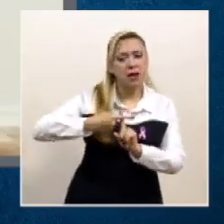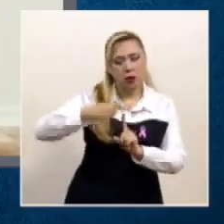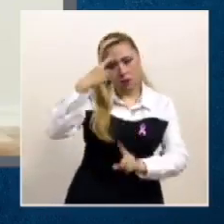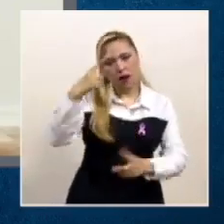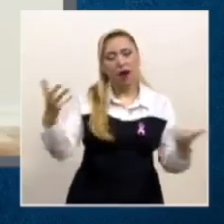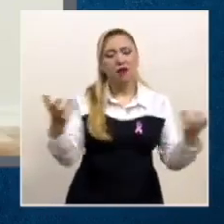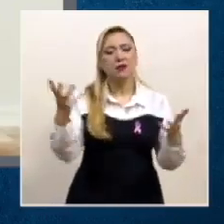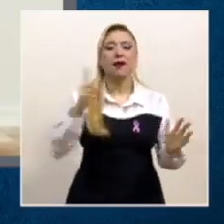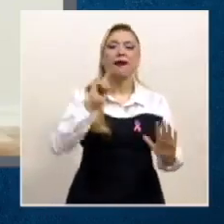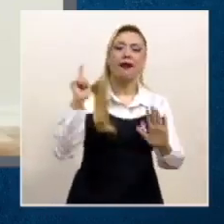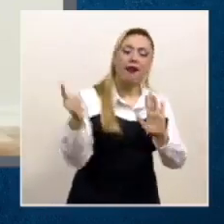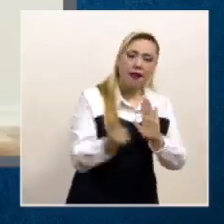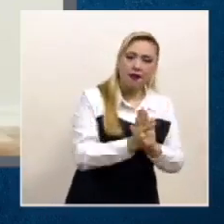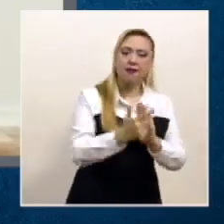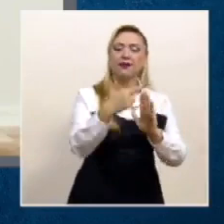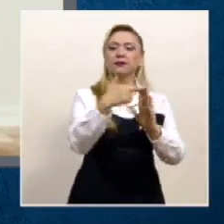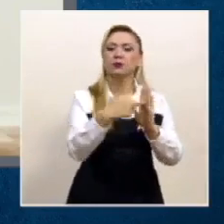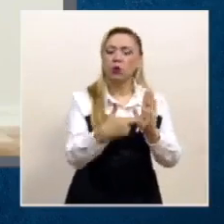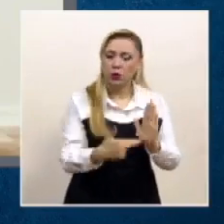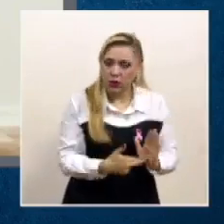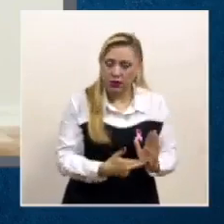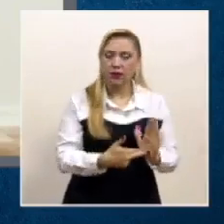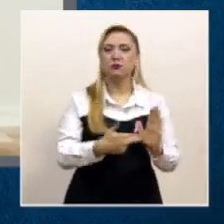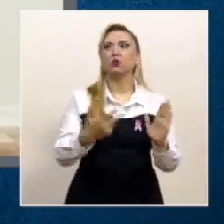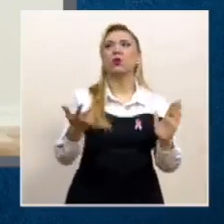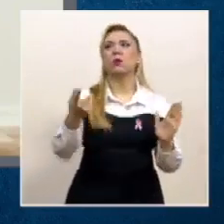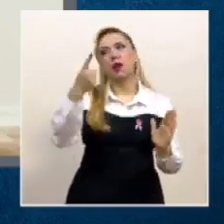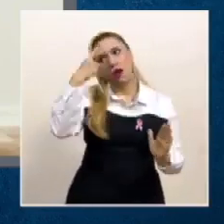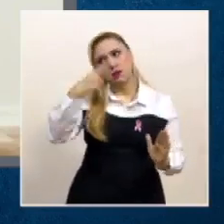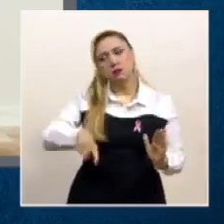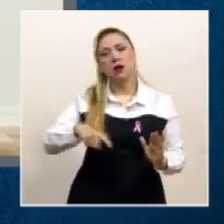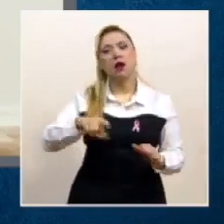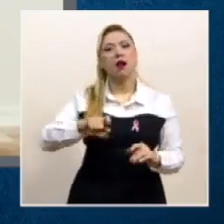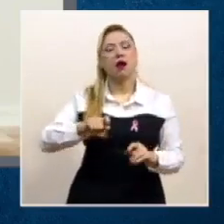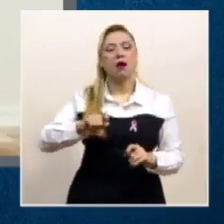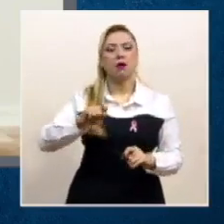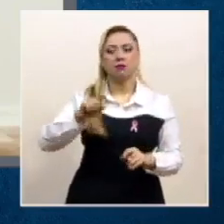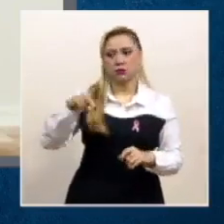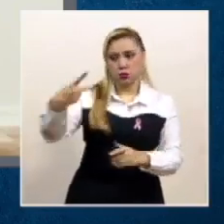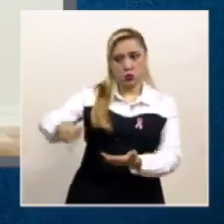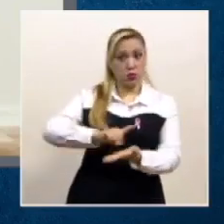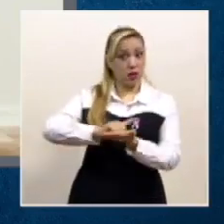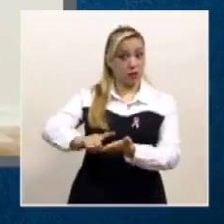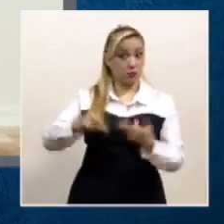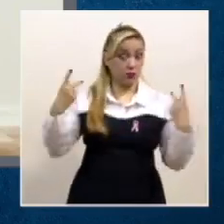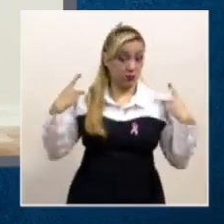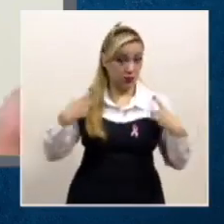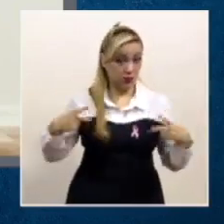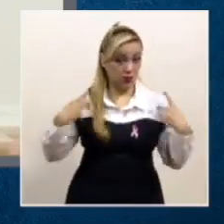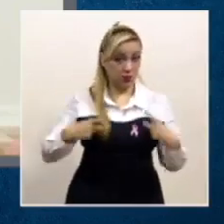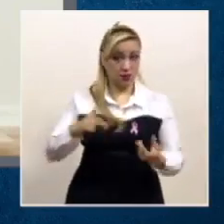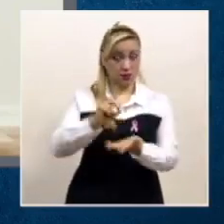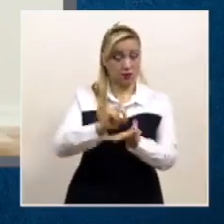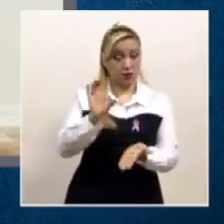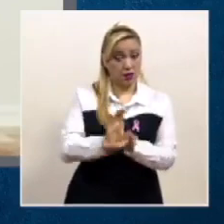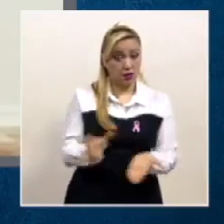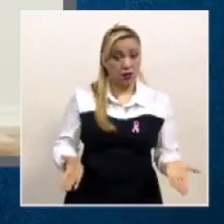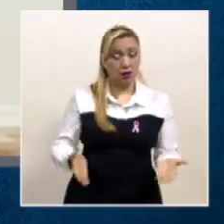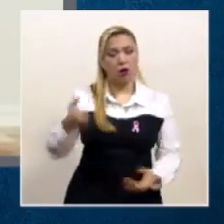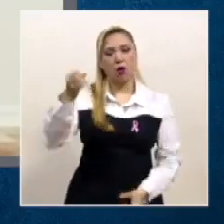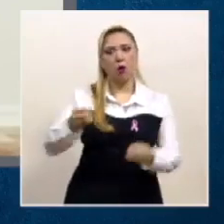o políticas públicas que puedan llegar a afectar los derechos de las personas con discapacidad. La Corte